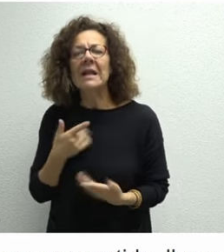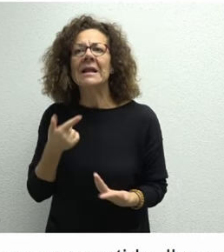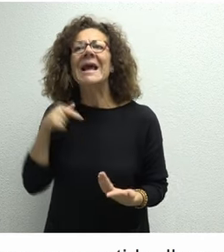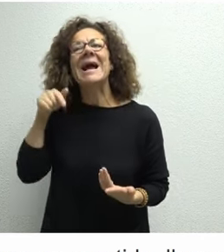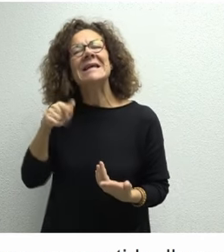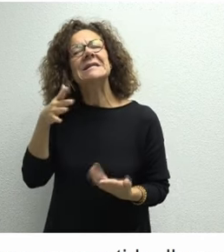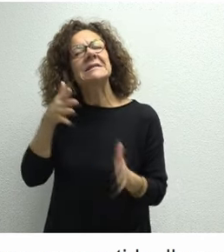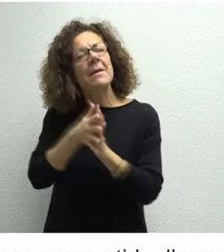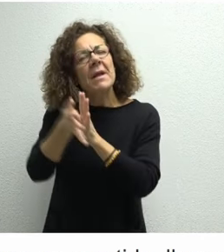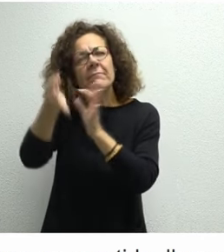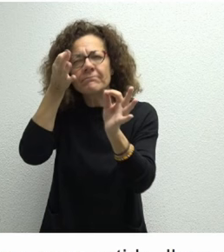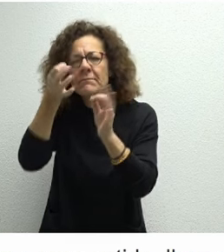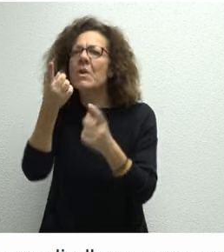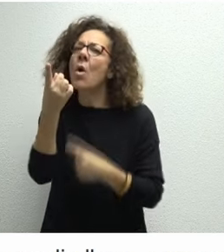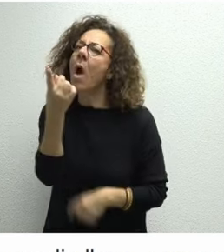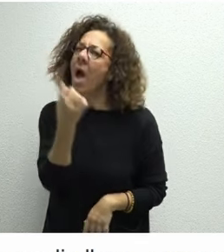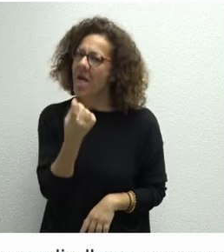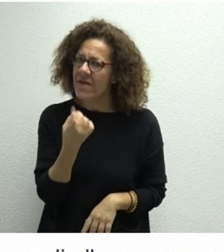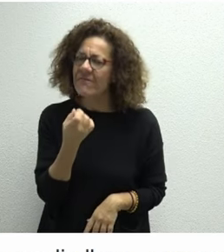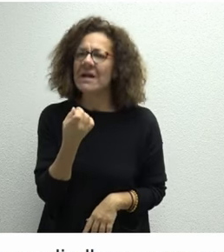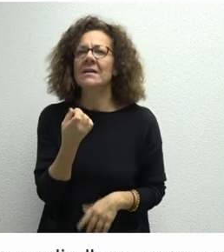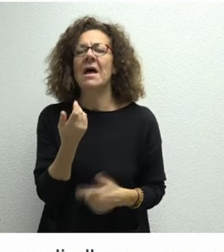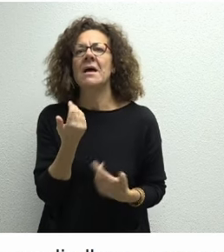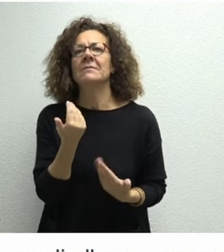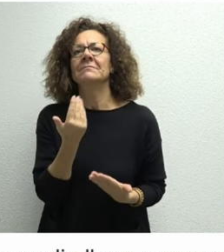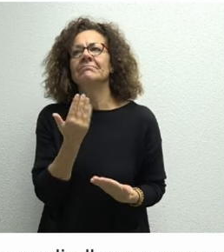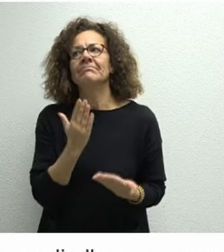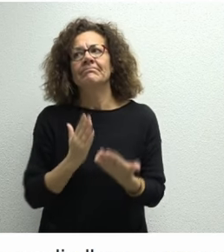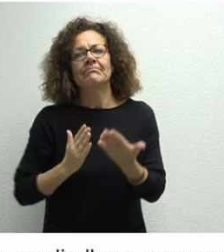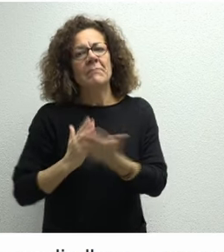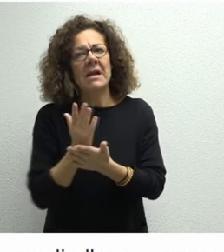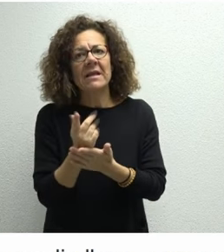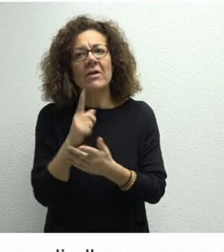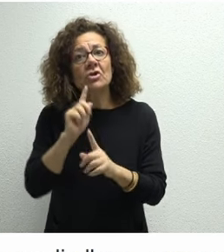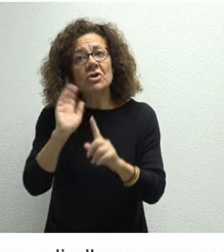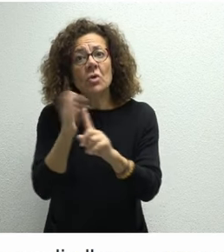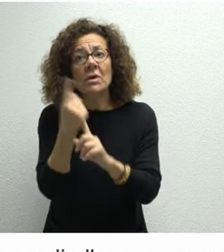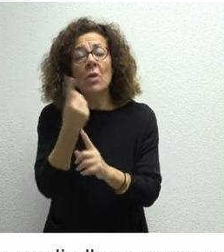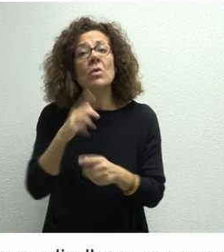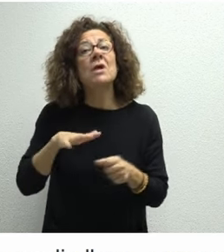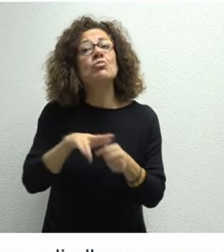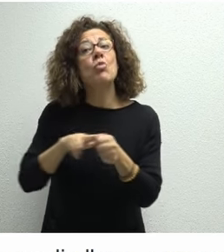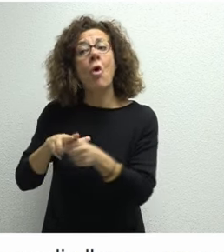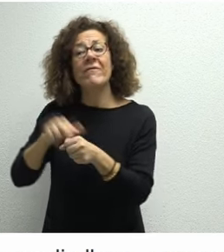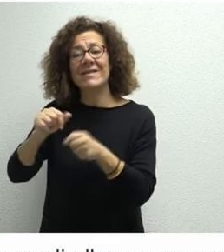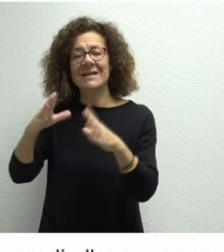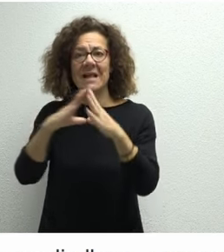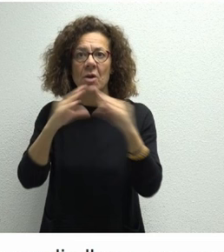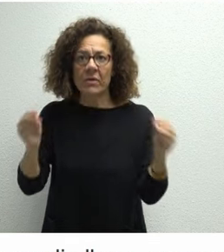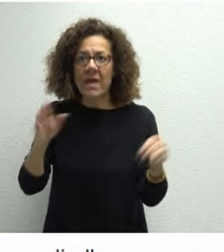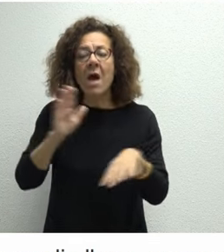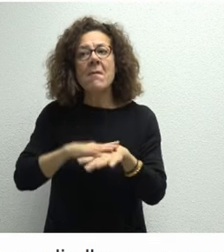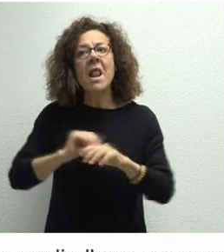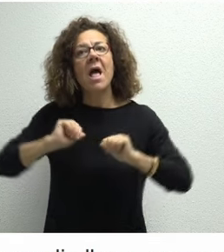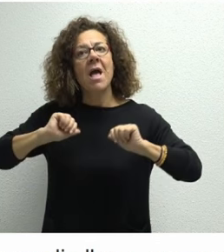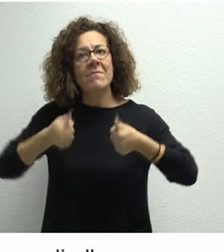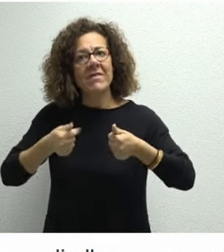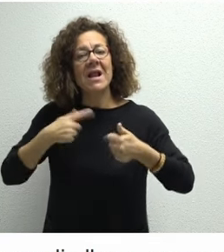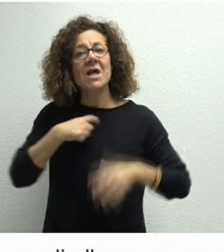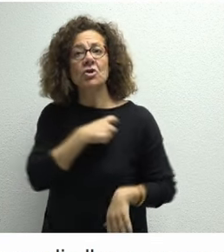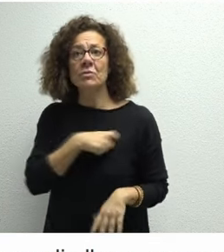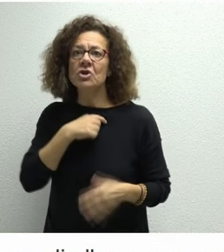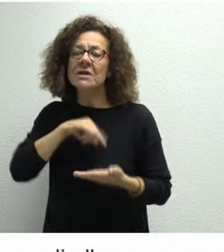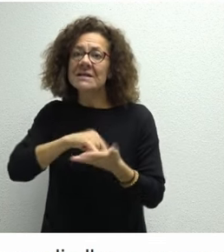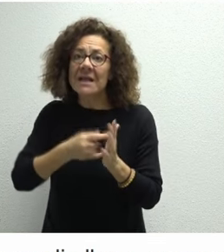el matiz que es verdad que hace falta parte parte de lo que no encuentran alguna de las provincias que tenemos en Andalucía a la hora de poner en marcha las comisiones